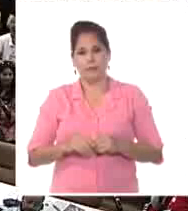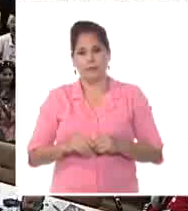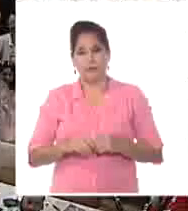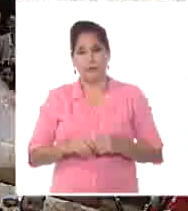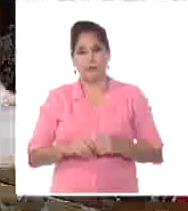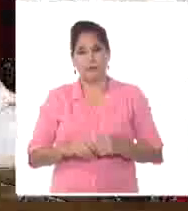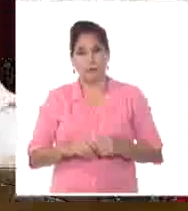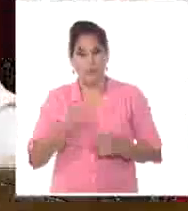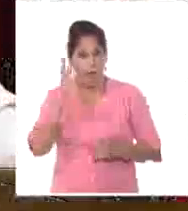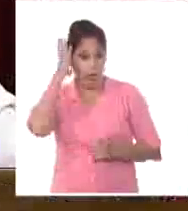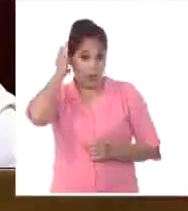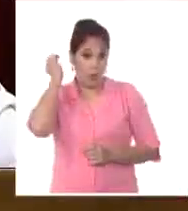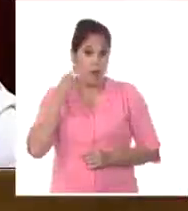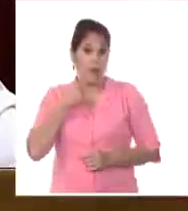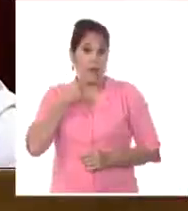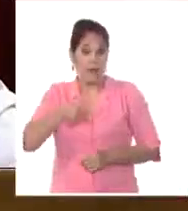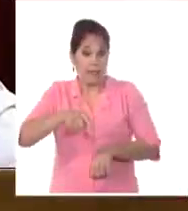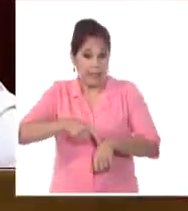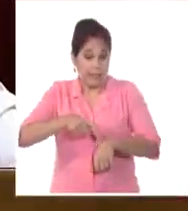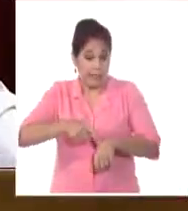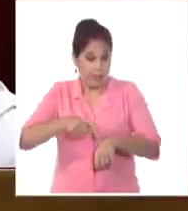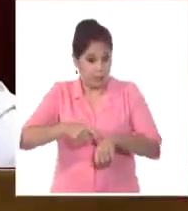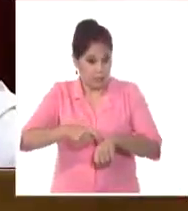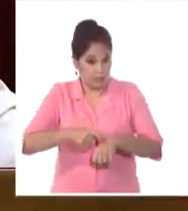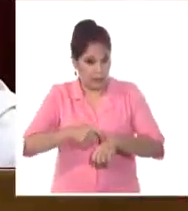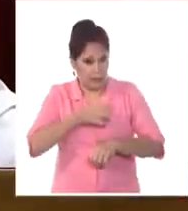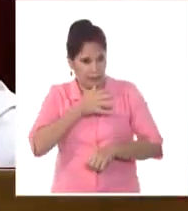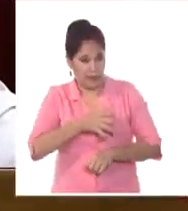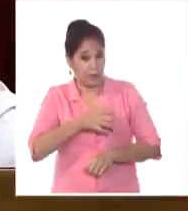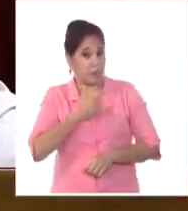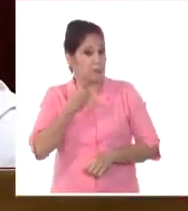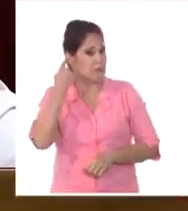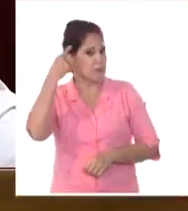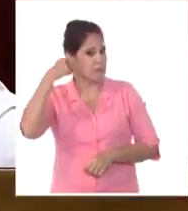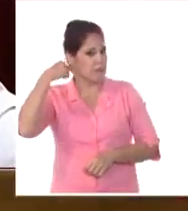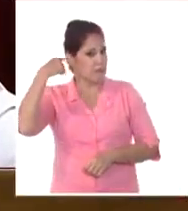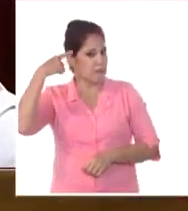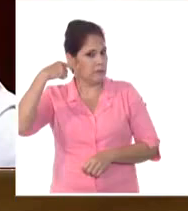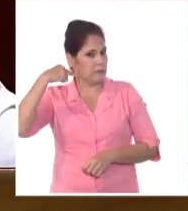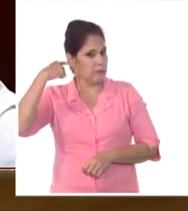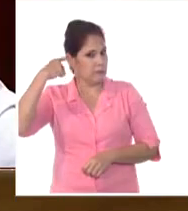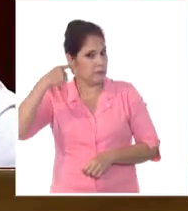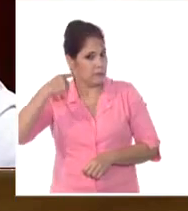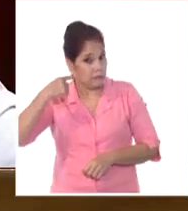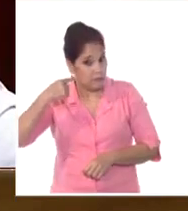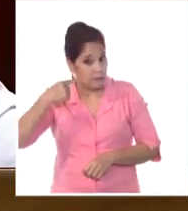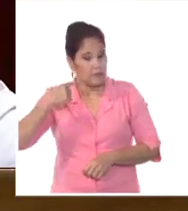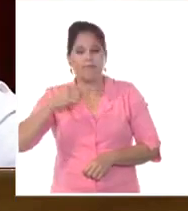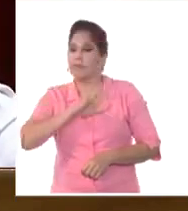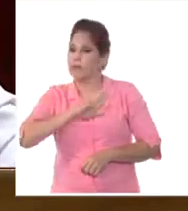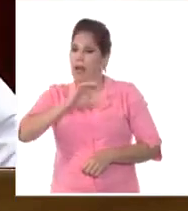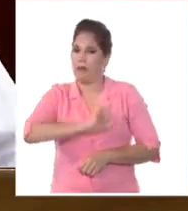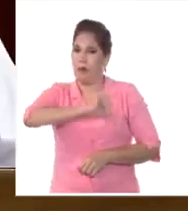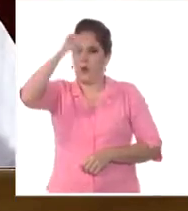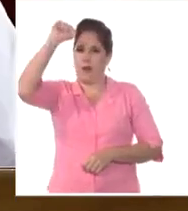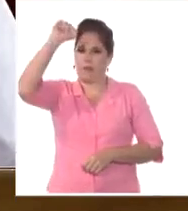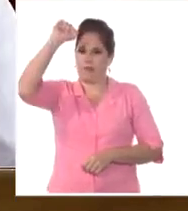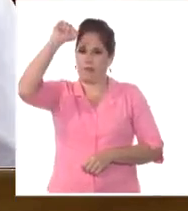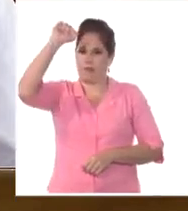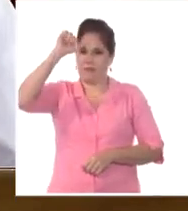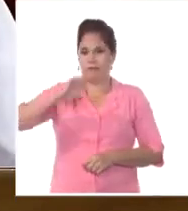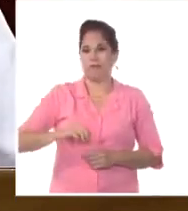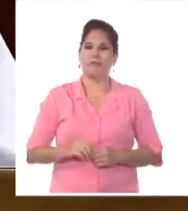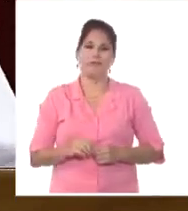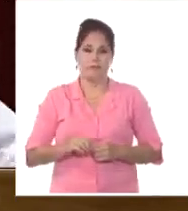Según Raúl cuenta, en ese momento él creyó que su hermano había enloquecido, hasta que ganaron la guerra.